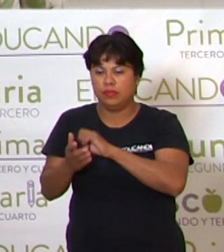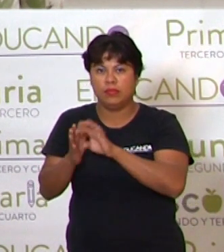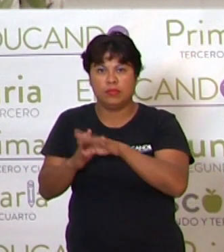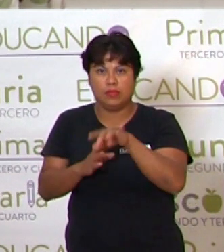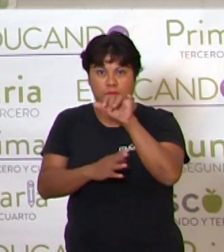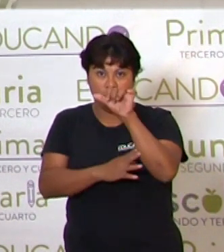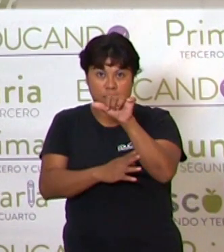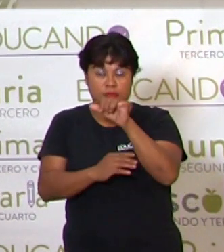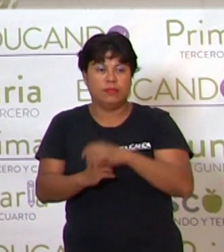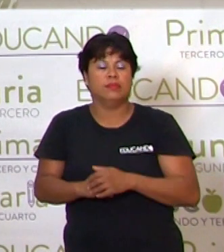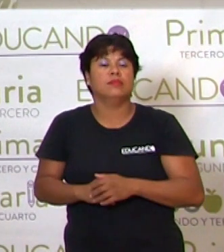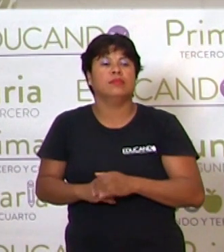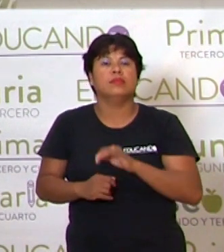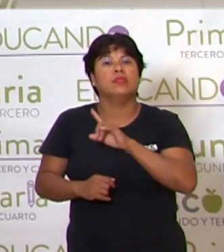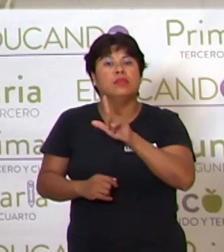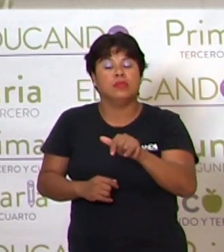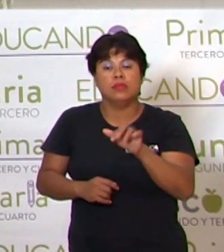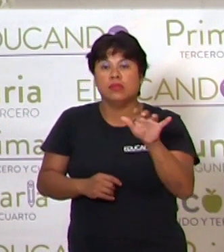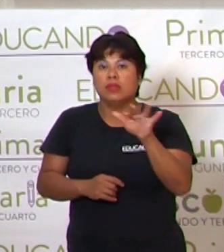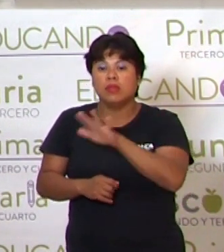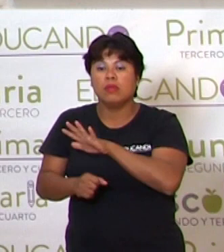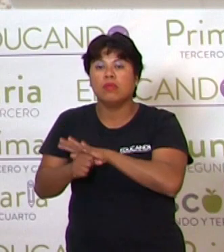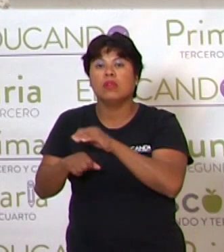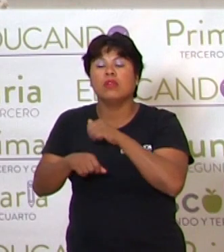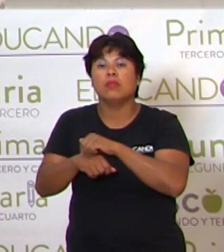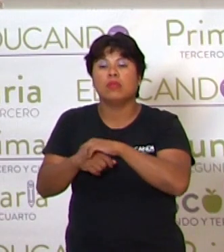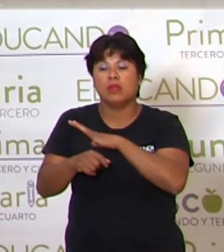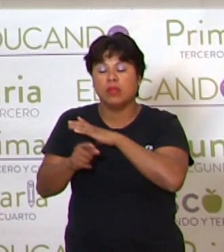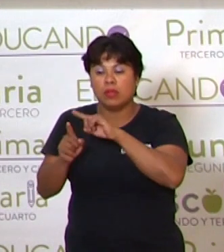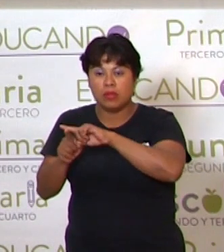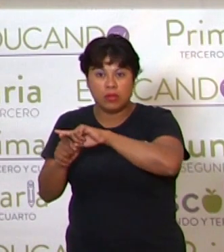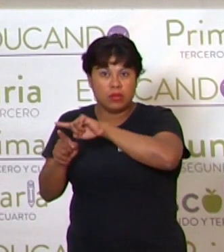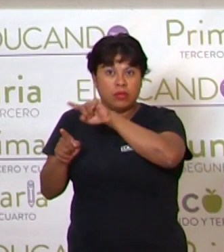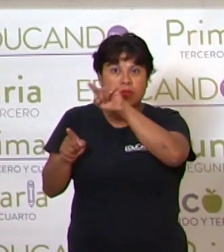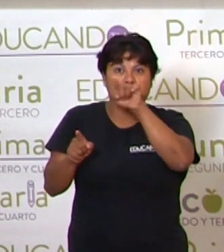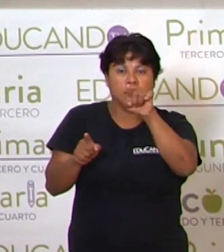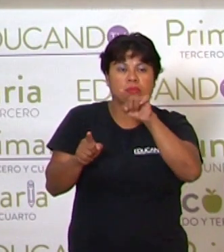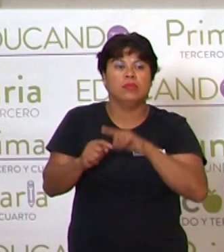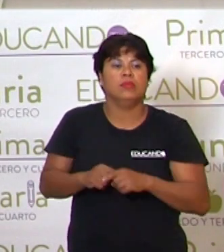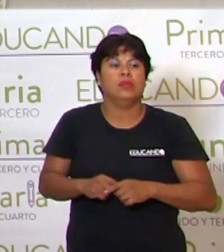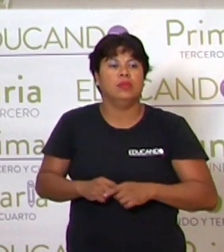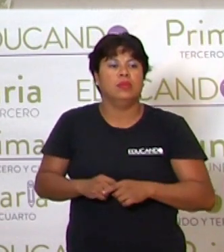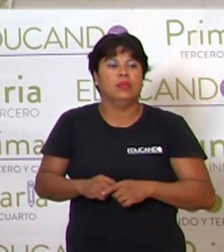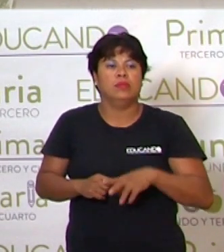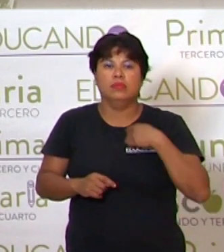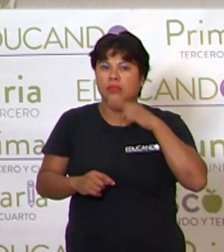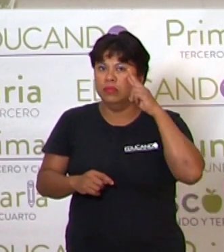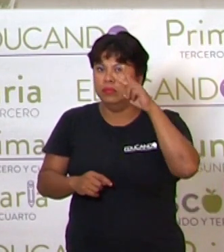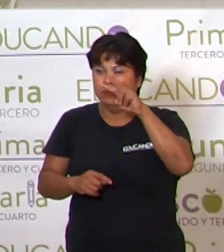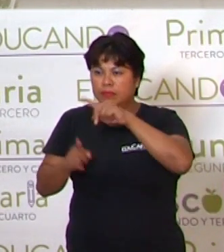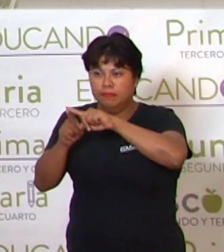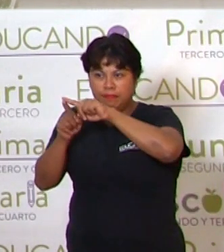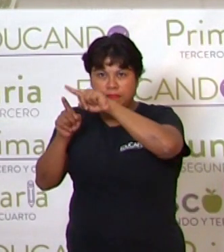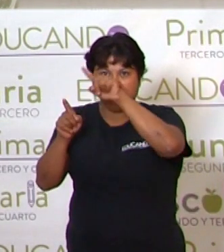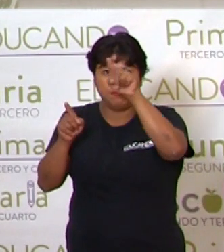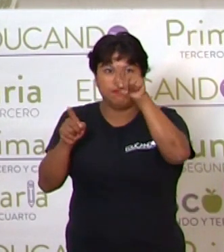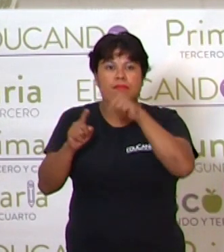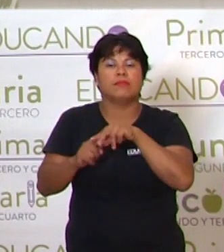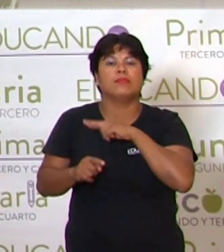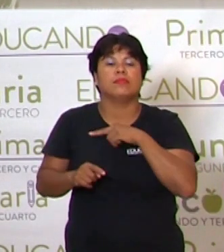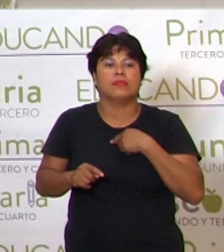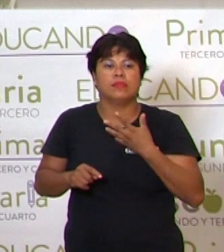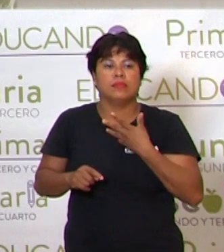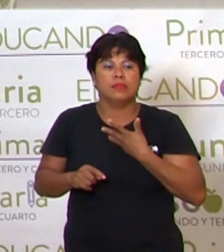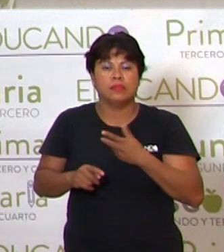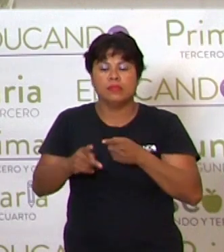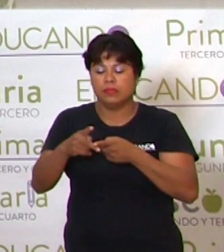Y luego, leer qué número está en el otro ángulo. Y observa, aquí nosotros